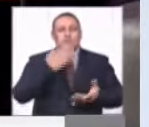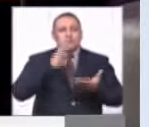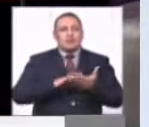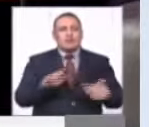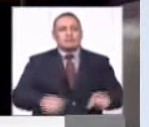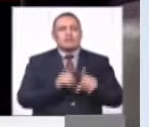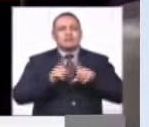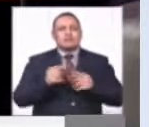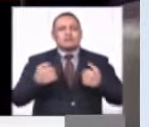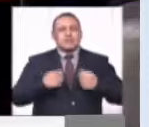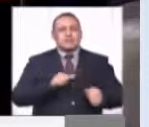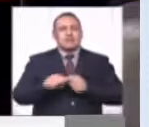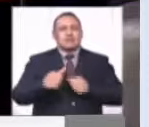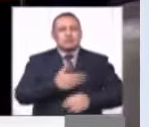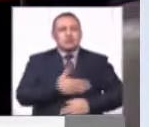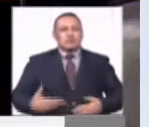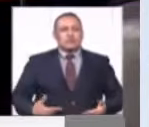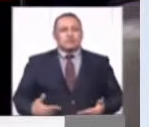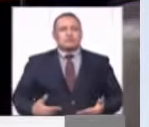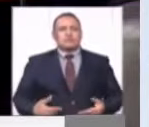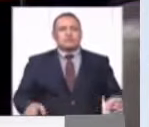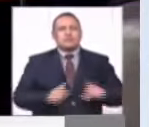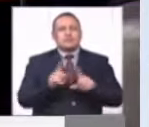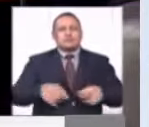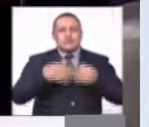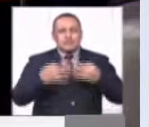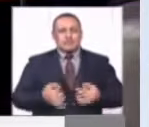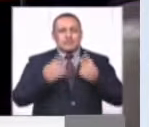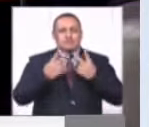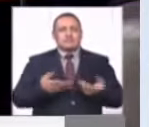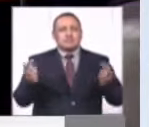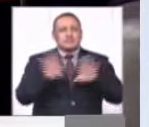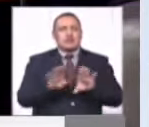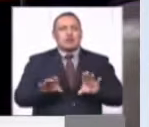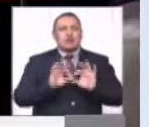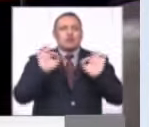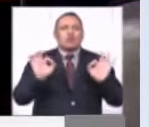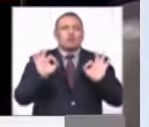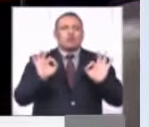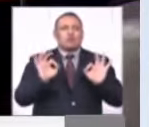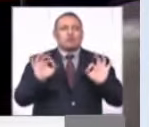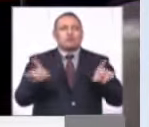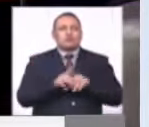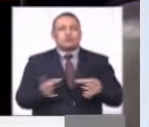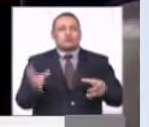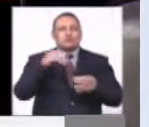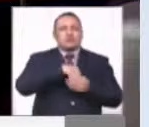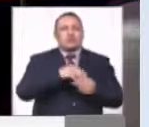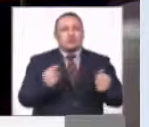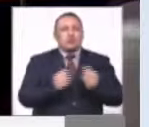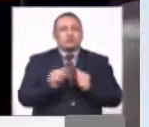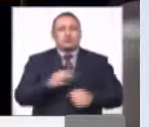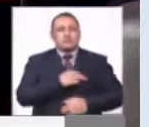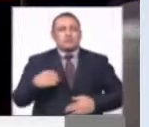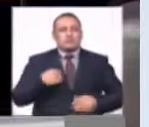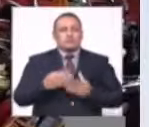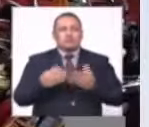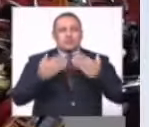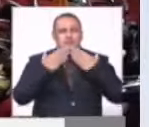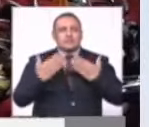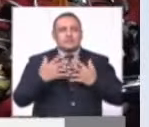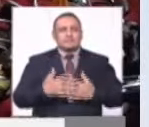que irrogan gastos al Estado. Y definitivamente tienen que ser cerrados o sumados a otro ministerio. Muchas gracias, señor